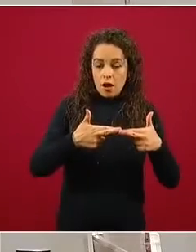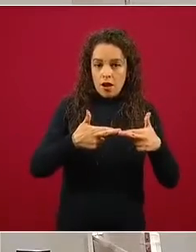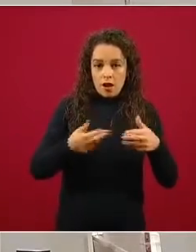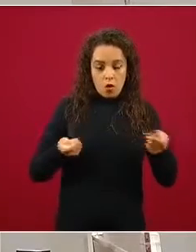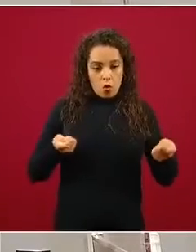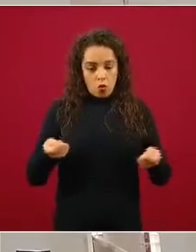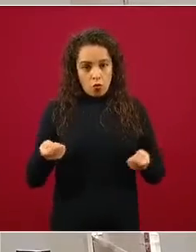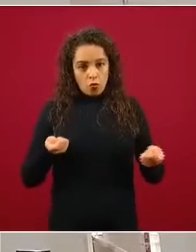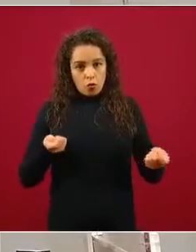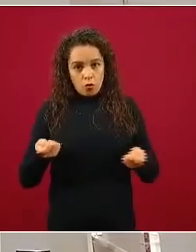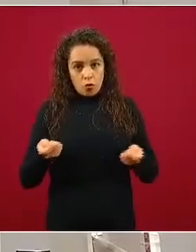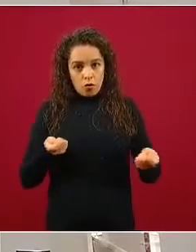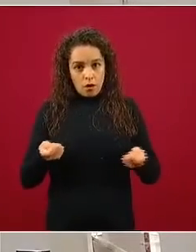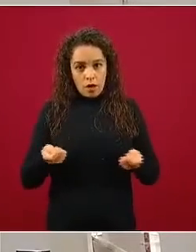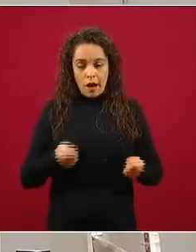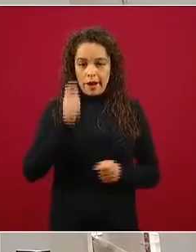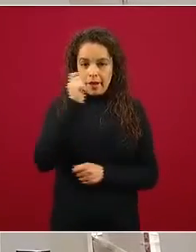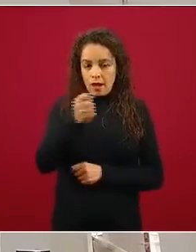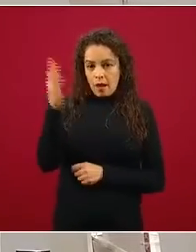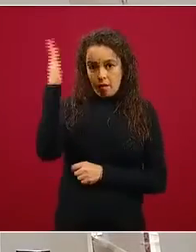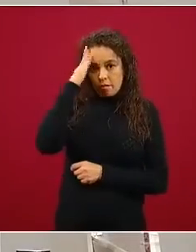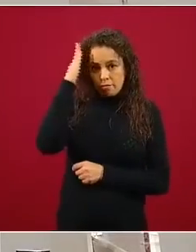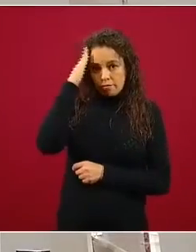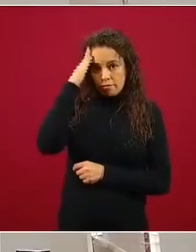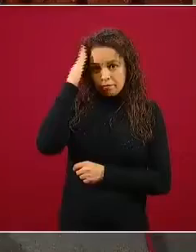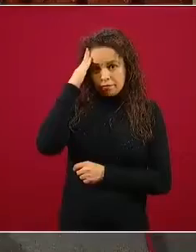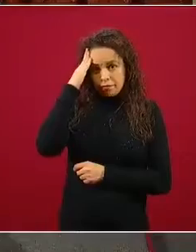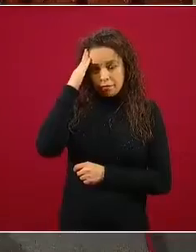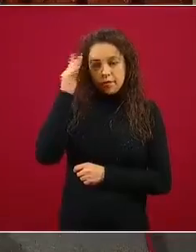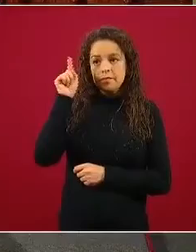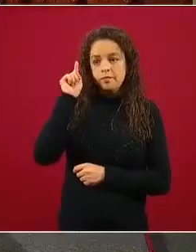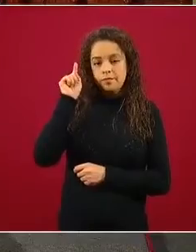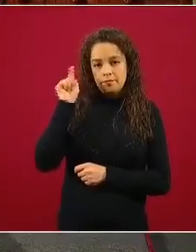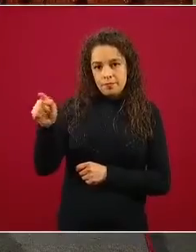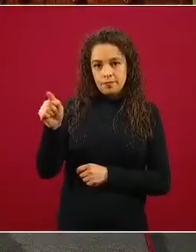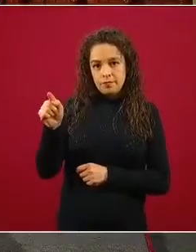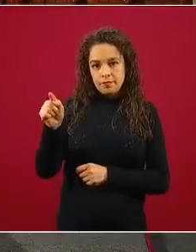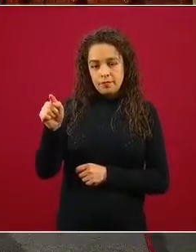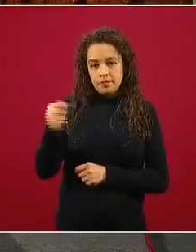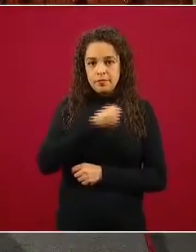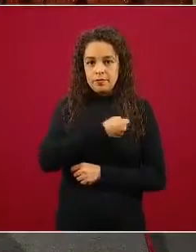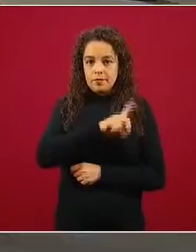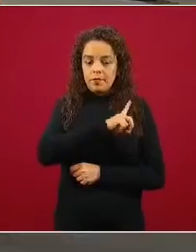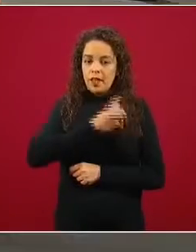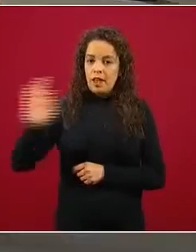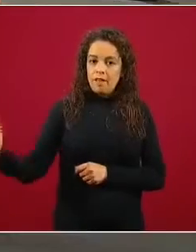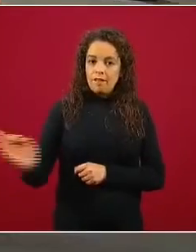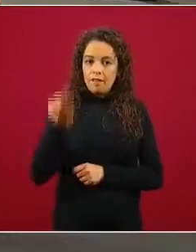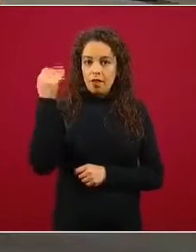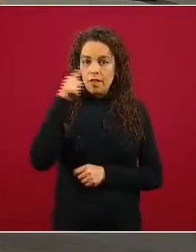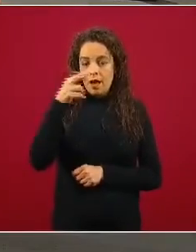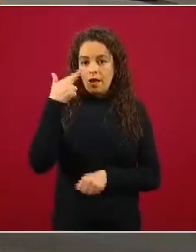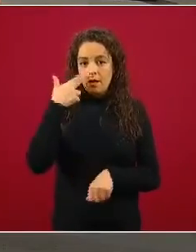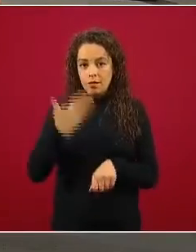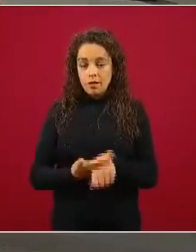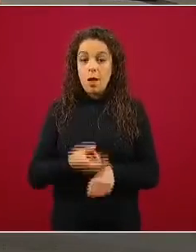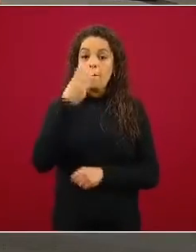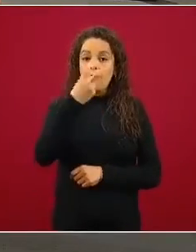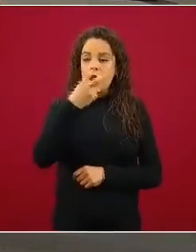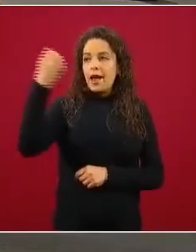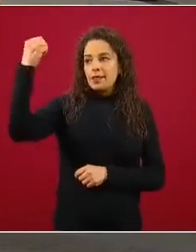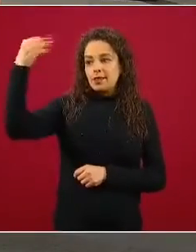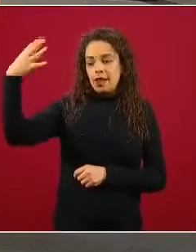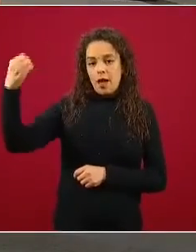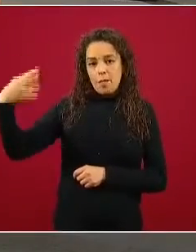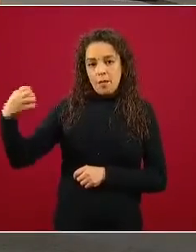luego tutelado o tutoreado por la Autoridad Sanitaria Federal. Por eso lo del semáforo, exactamente, y por